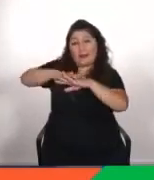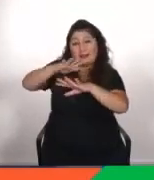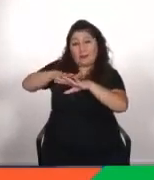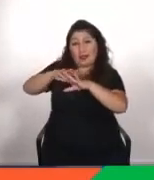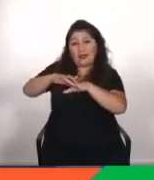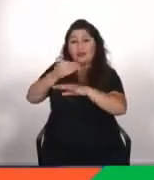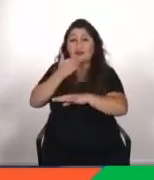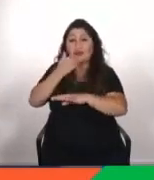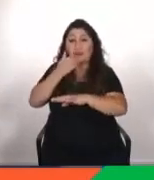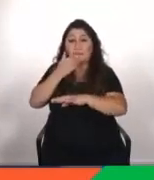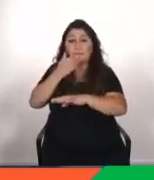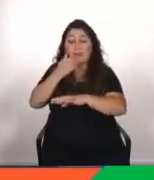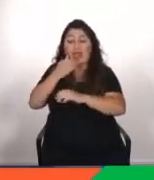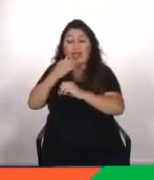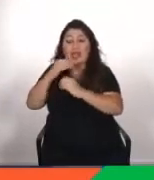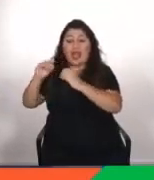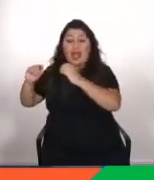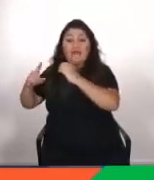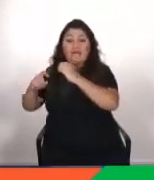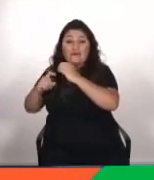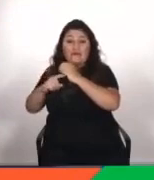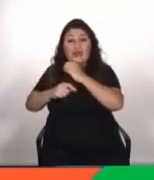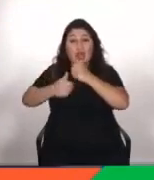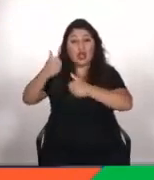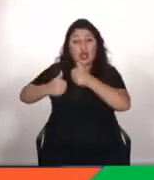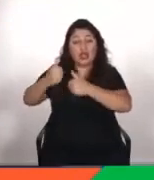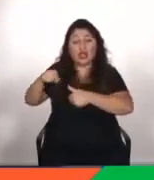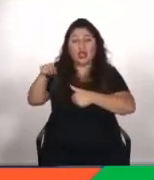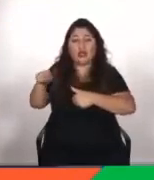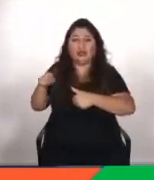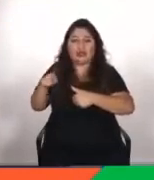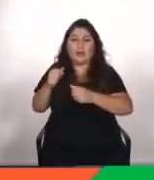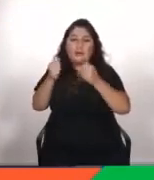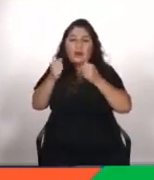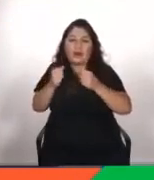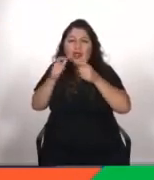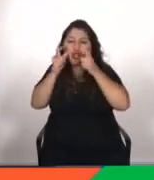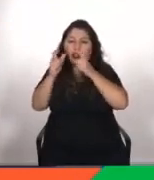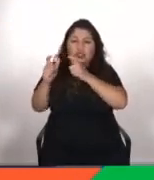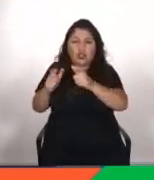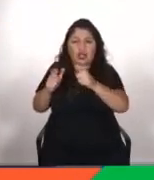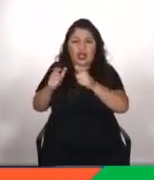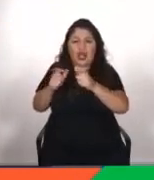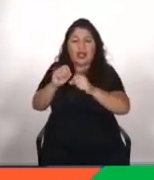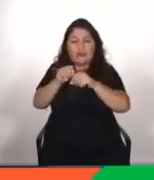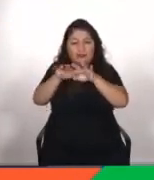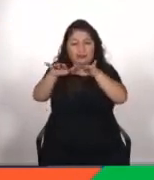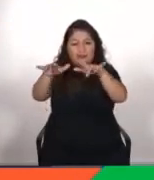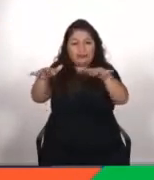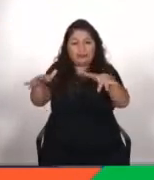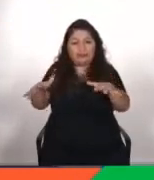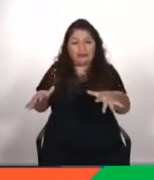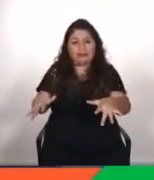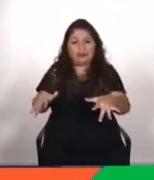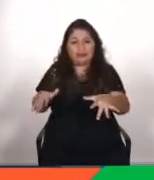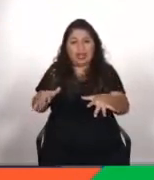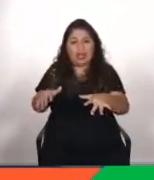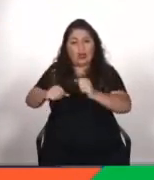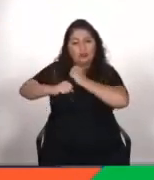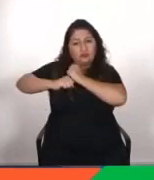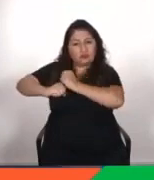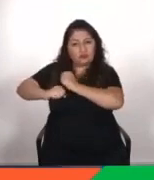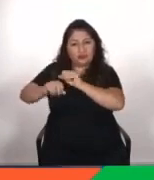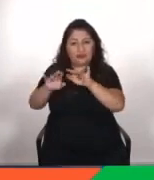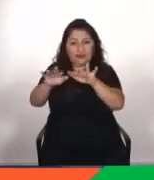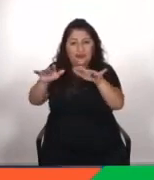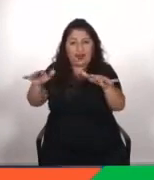para poder modelizar la enfermedad, para poder modelizar el virus y poder encontrar una solución, ¿no? Un antiviral o incluso, ojalá,